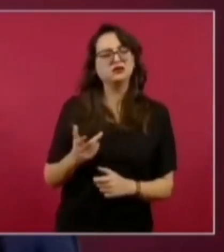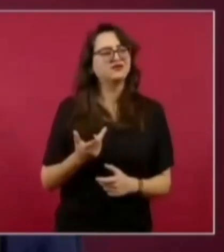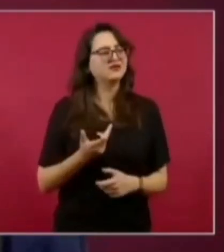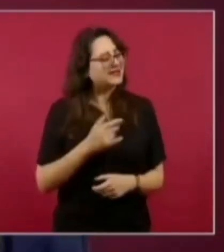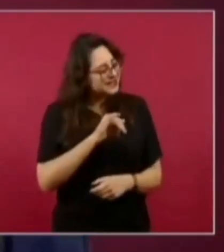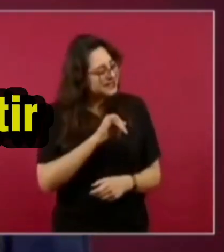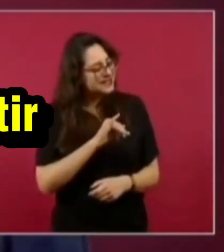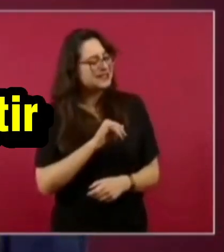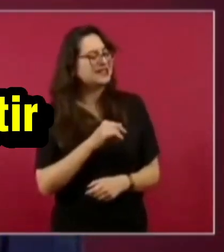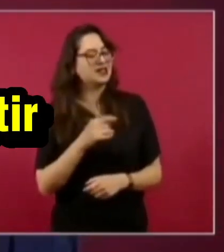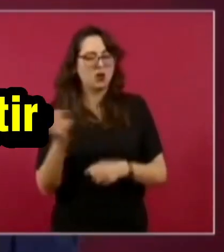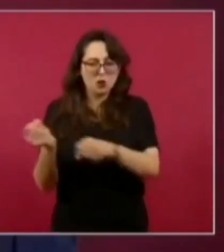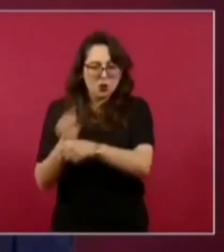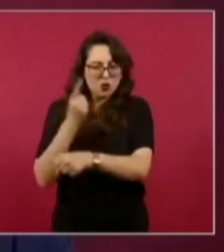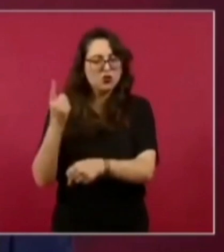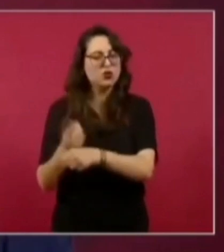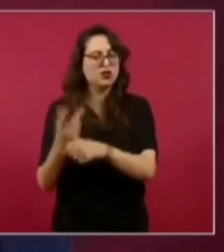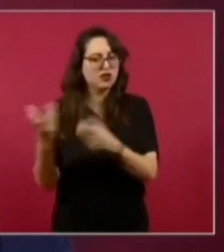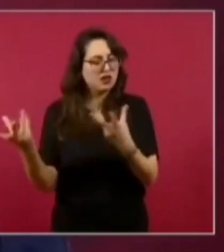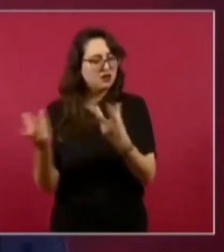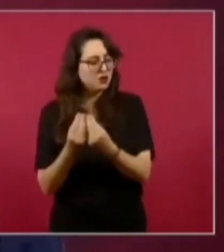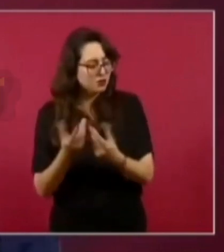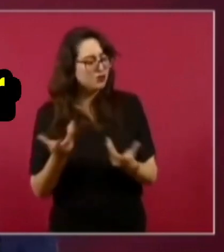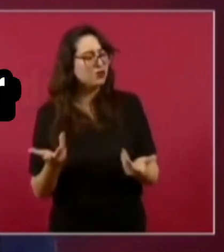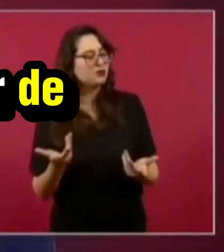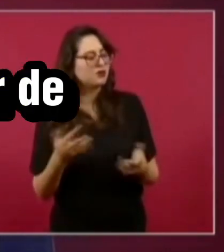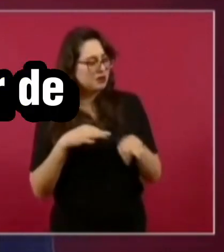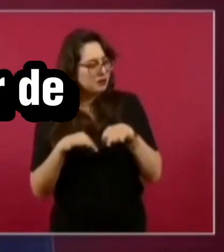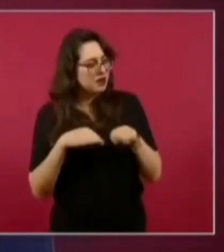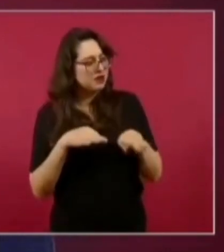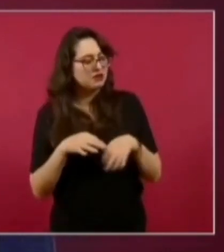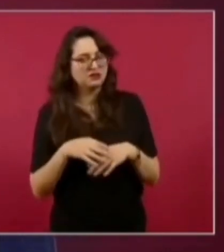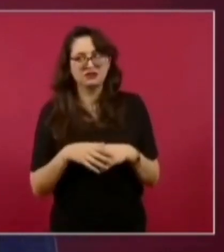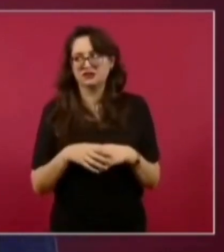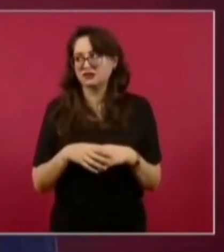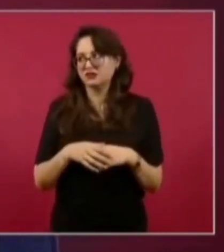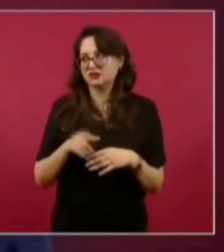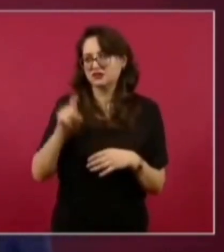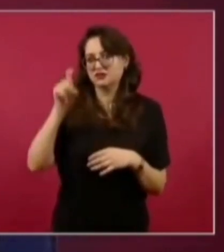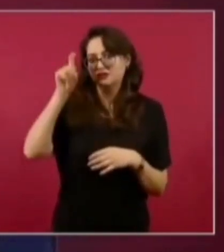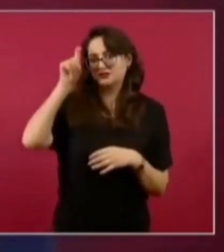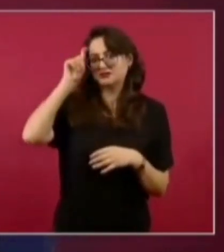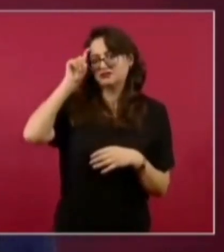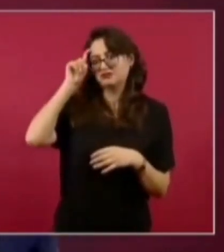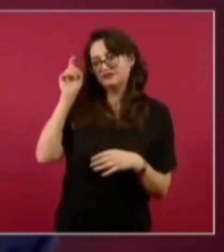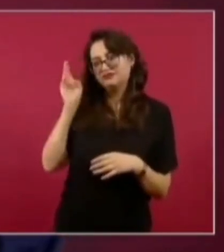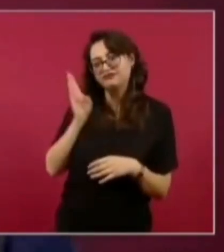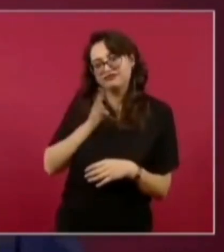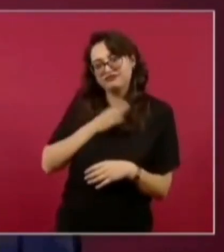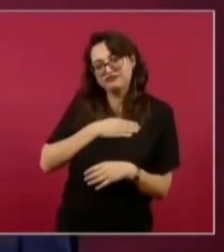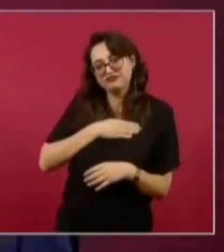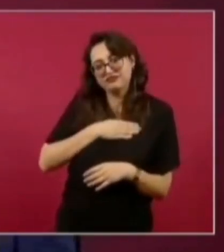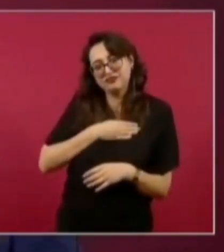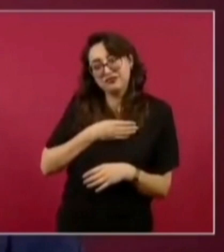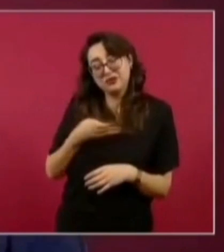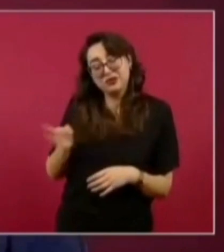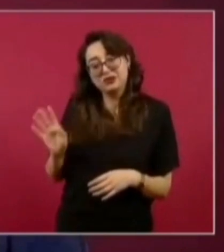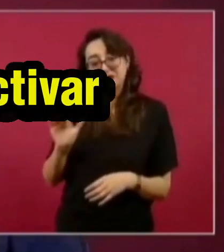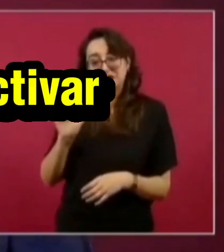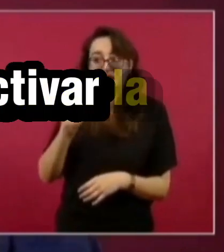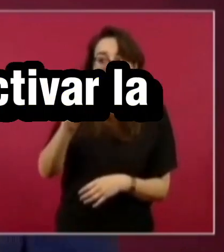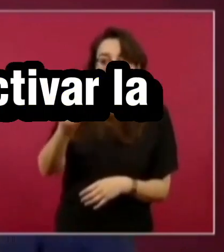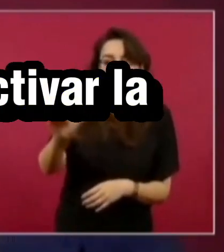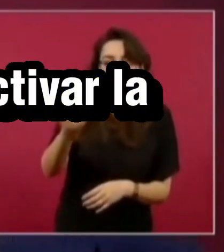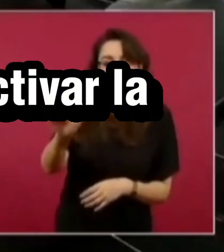comentar y también compartir para llegar a un número mayor de personas. Y si no te has suscrito, también te invito a suscribirte